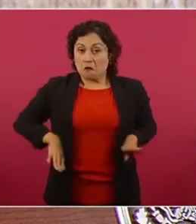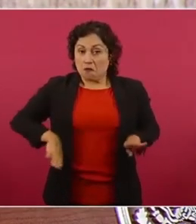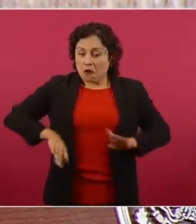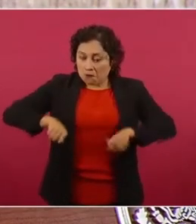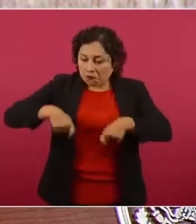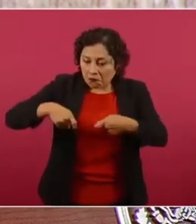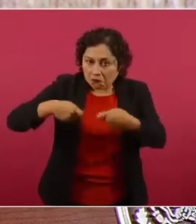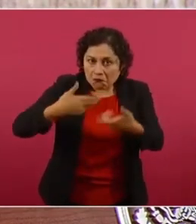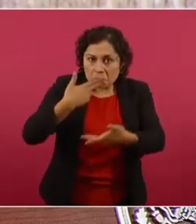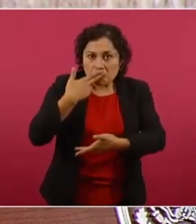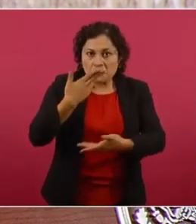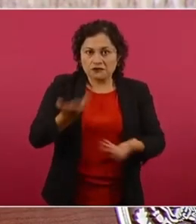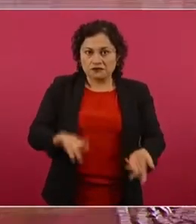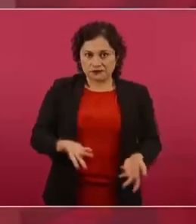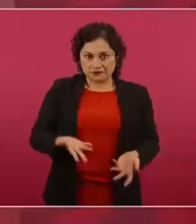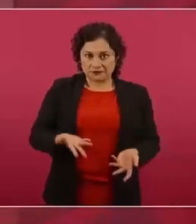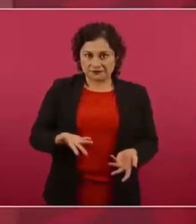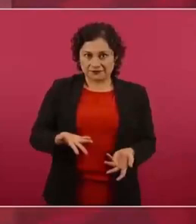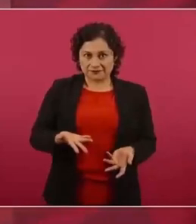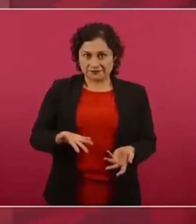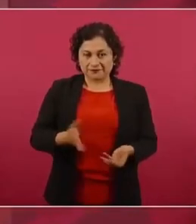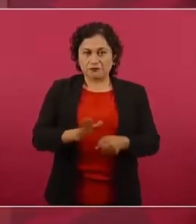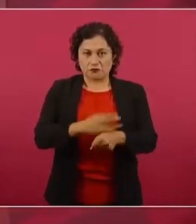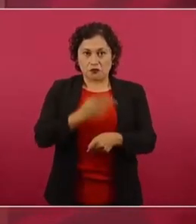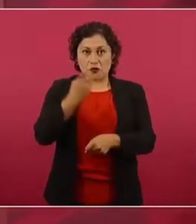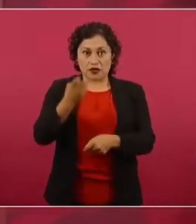Por eso sí hay diferencias.